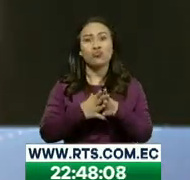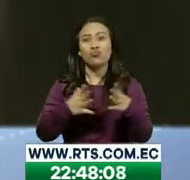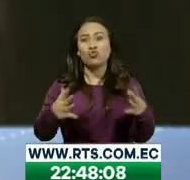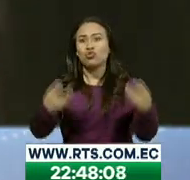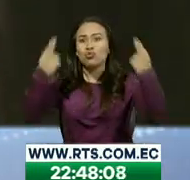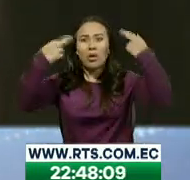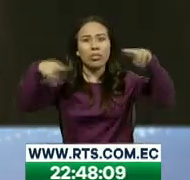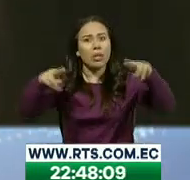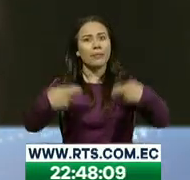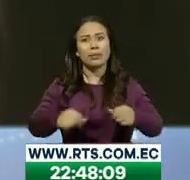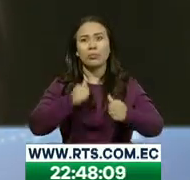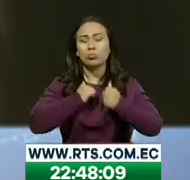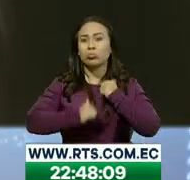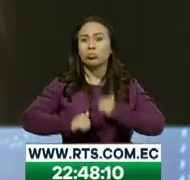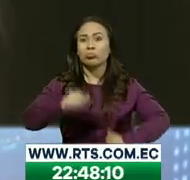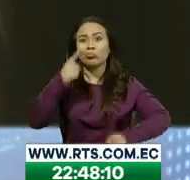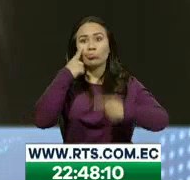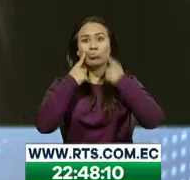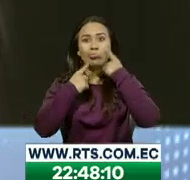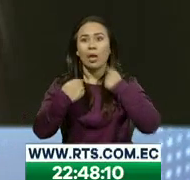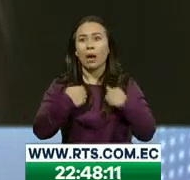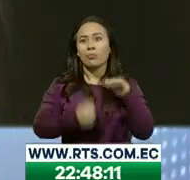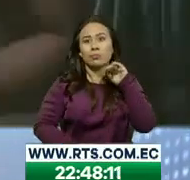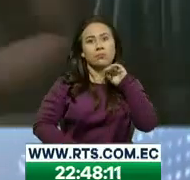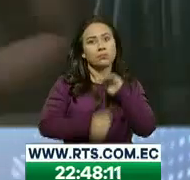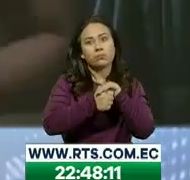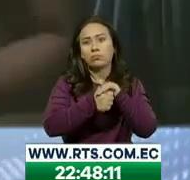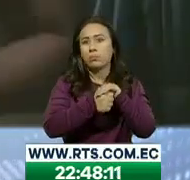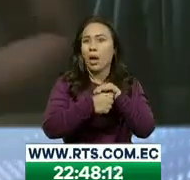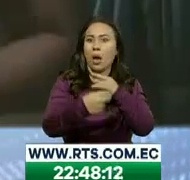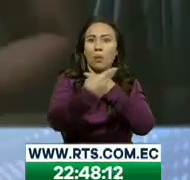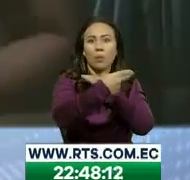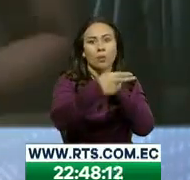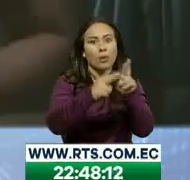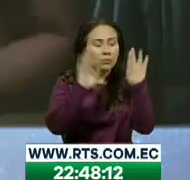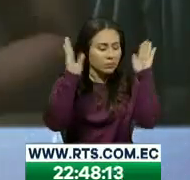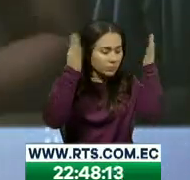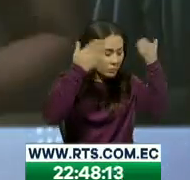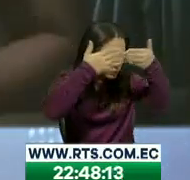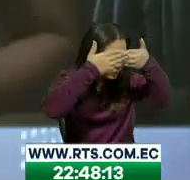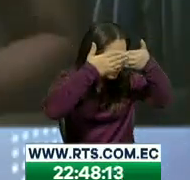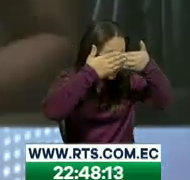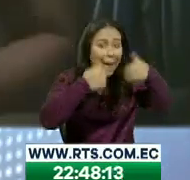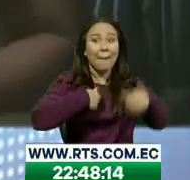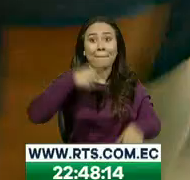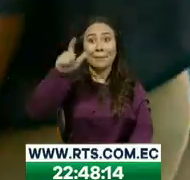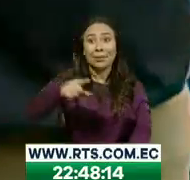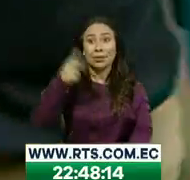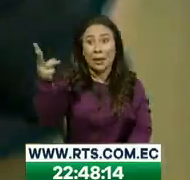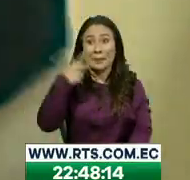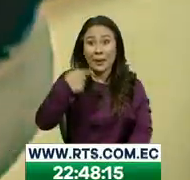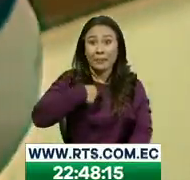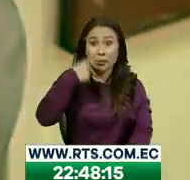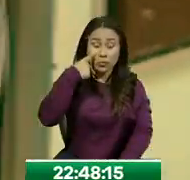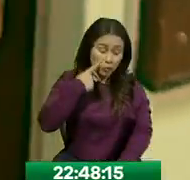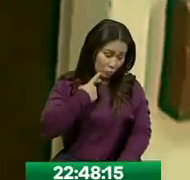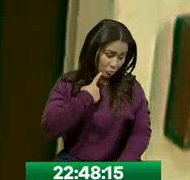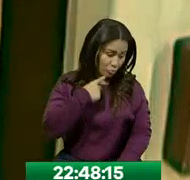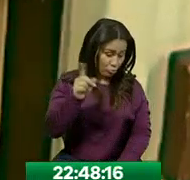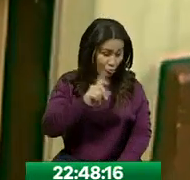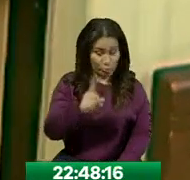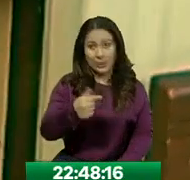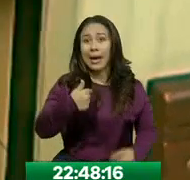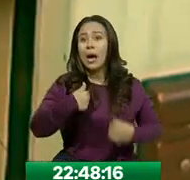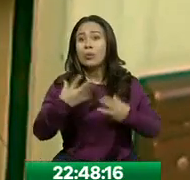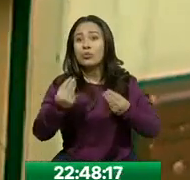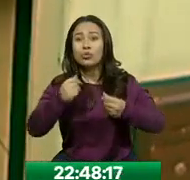de Navidad, Año Nuevo, yo prefería estar en mi cuarto, ¿no? No quería saber nada. Peor aún que alguien me vea llorar, ¿no? Dice que la depresión lo llevó a